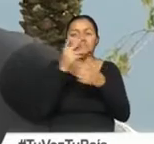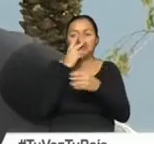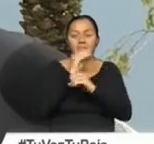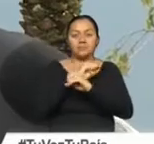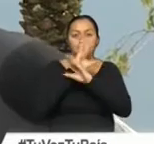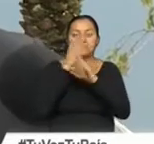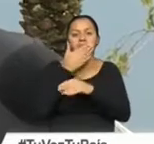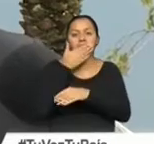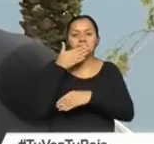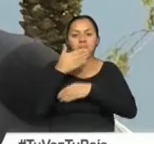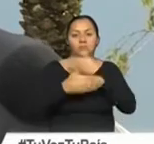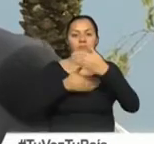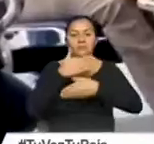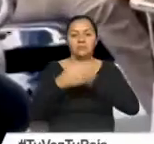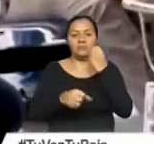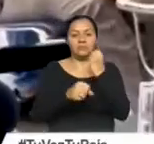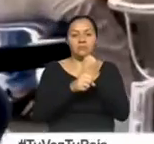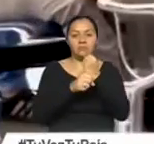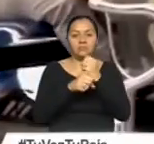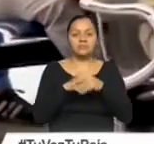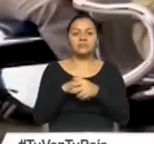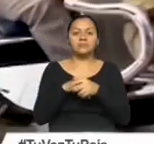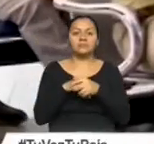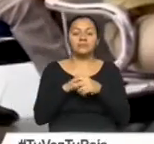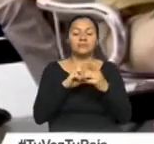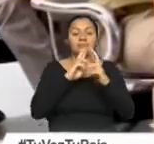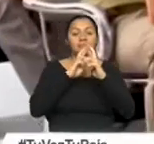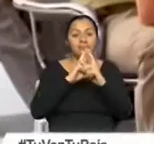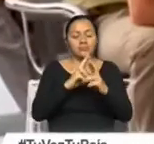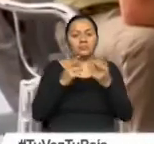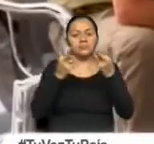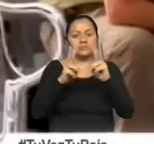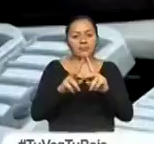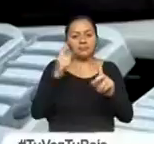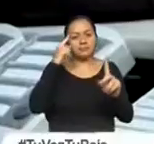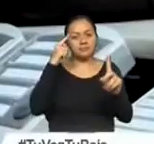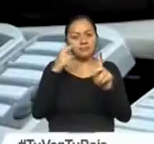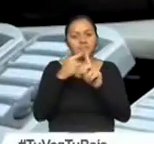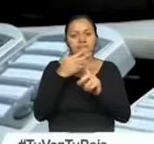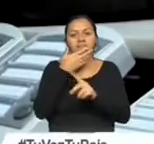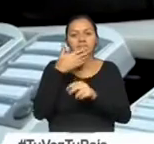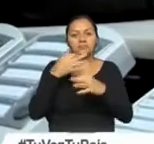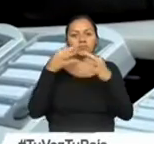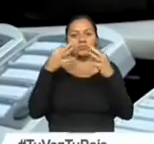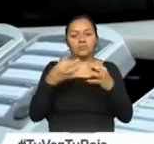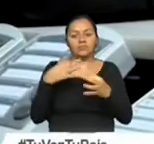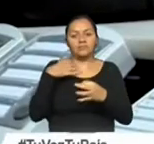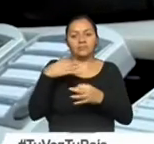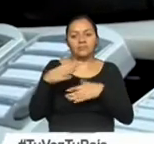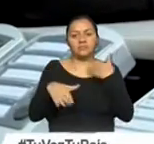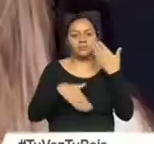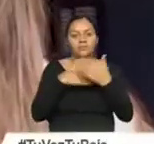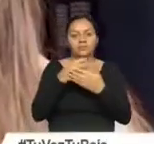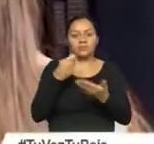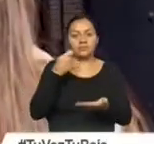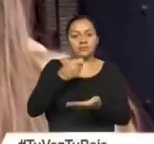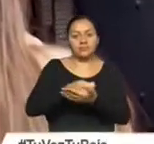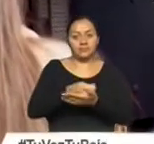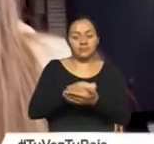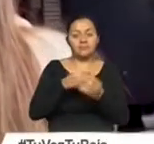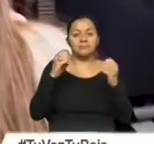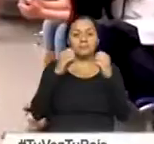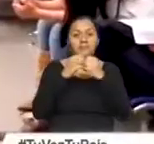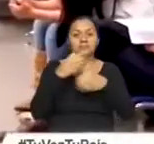un mejor desempeño en cuanto a sus ventas. Estos resultados también obedecen a la mejora del cumplimiento voluntario de los contribuyentes